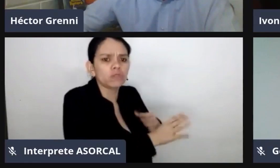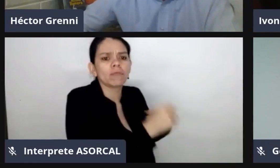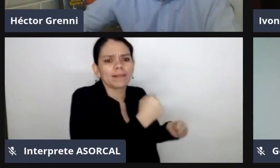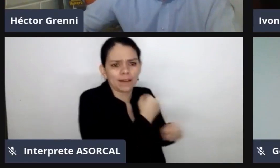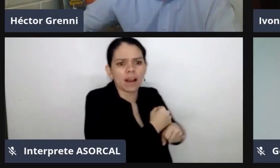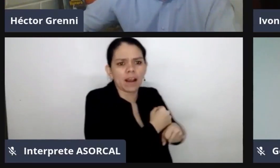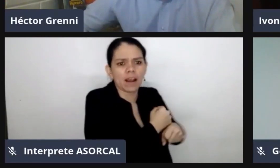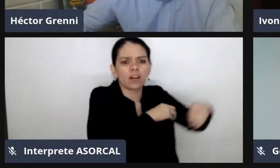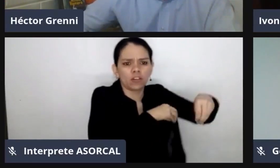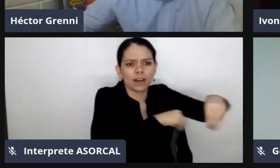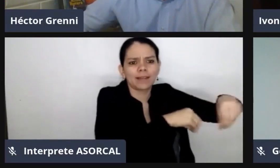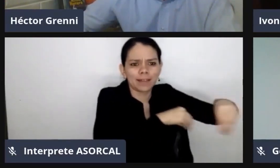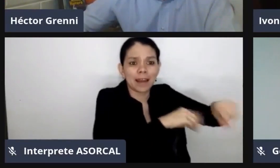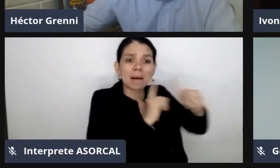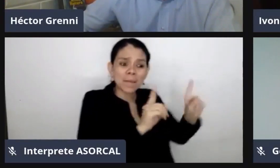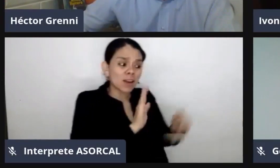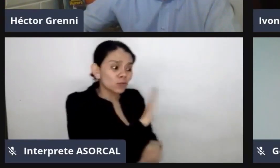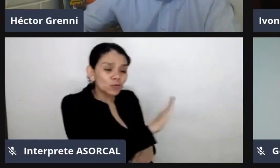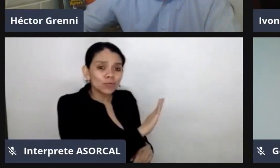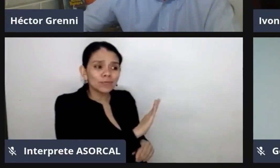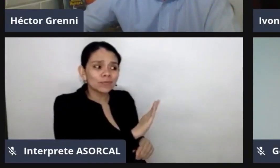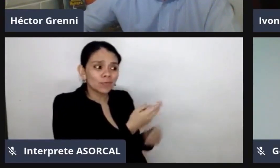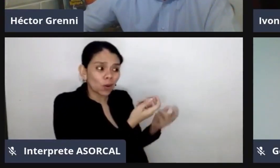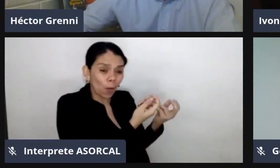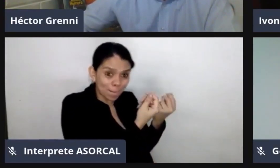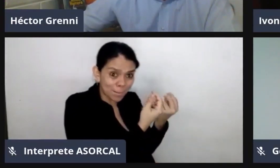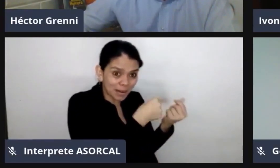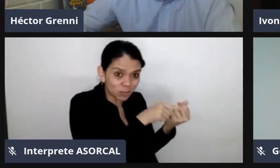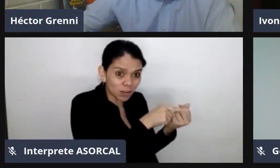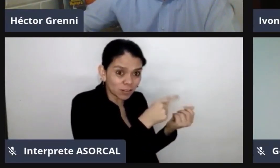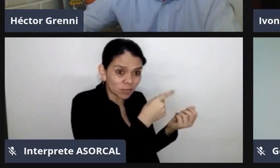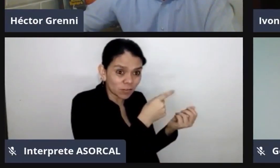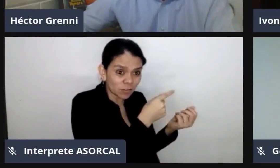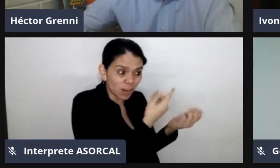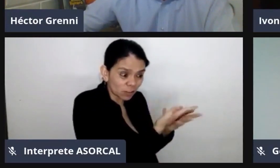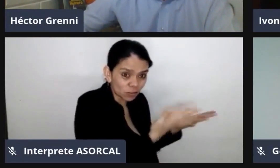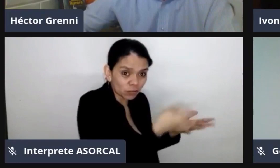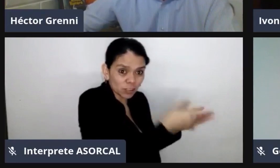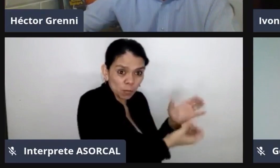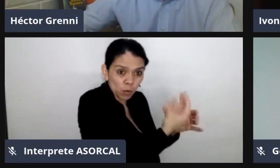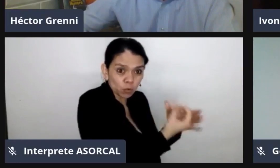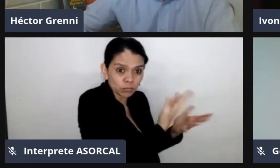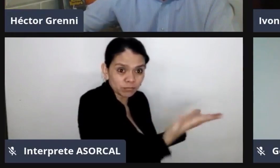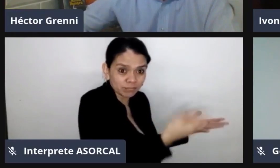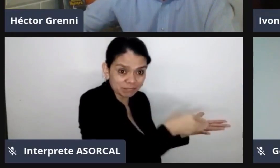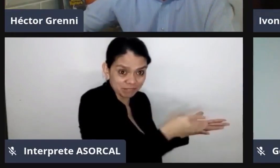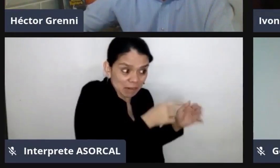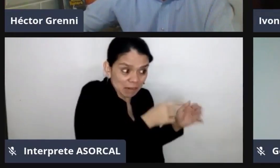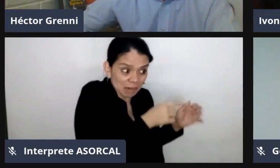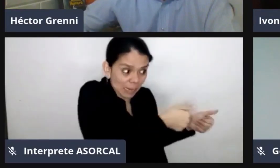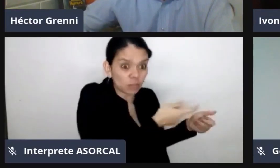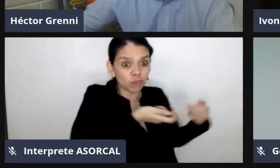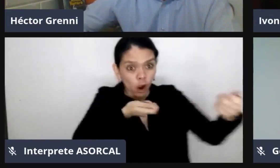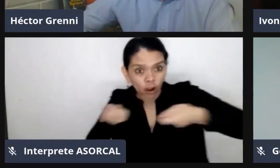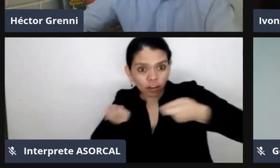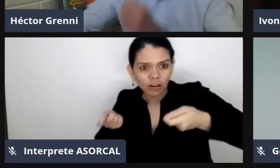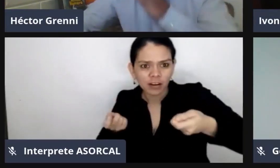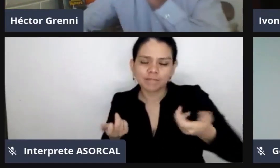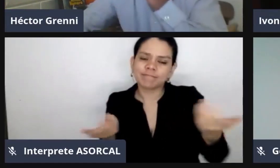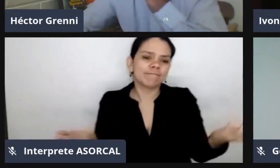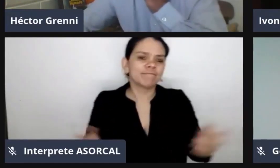la dependencia de lo que otros decidan por ellos, ¿no? Bien, encuentro,